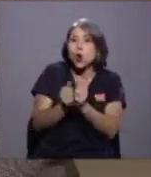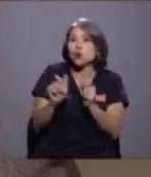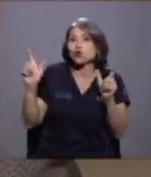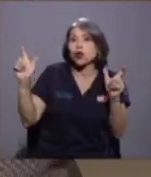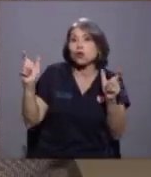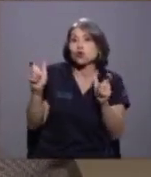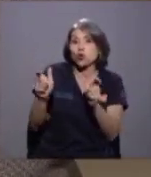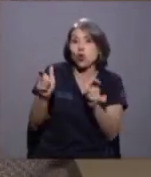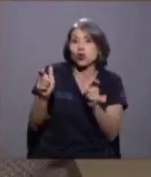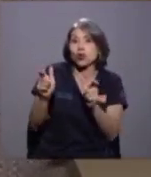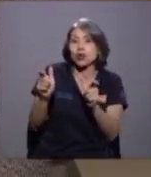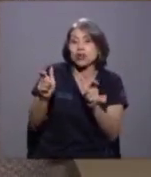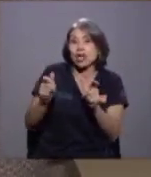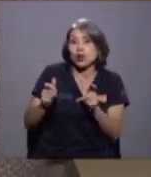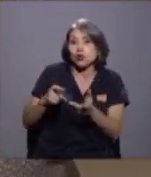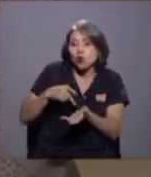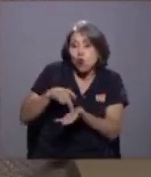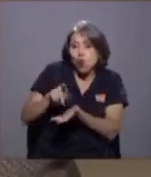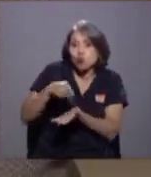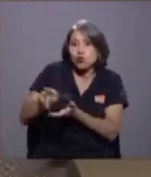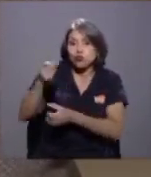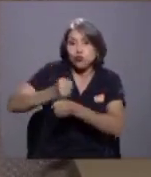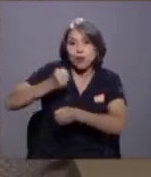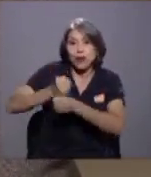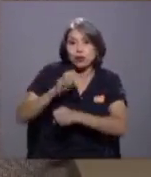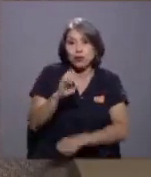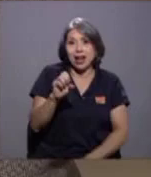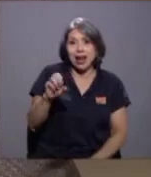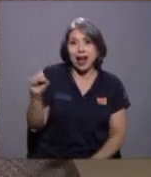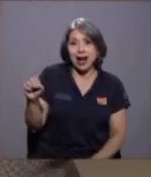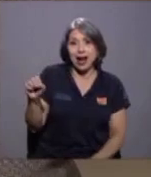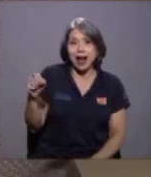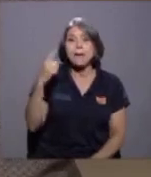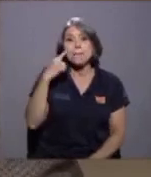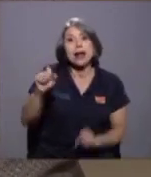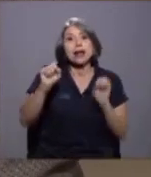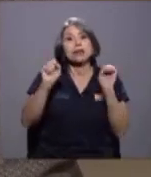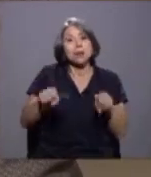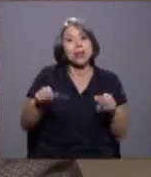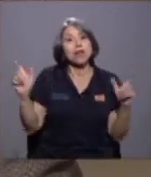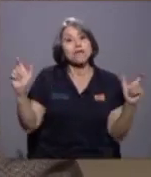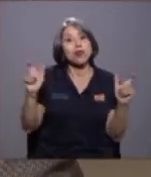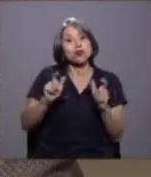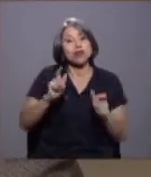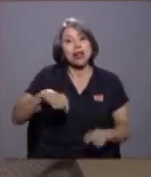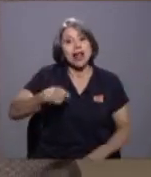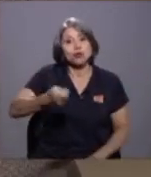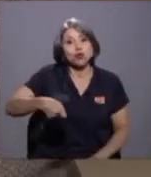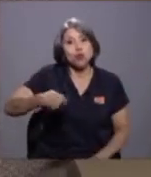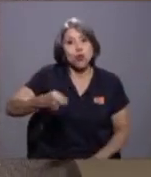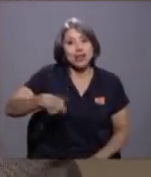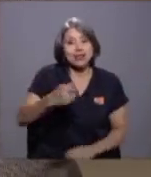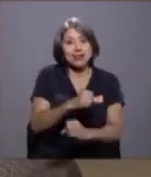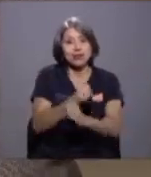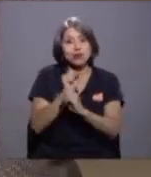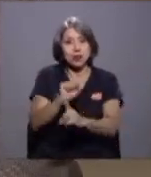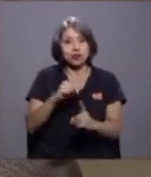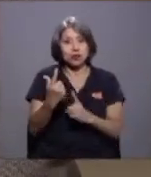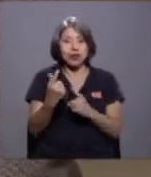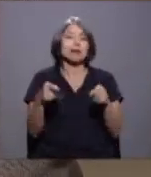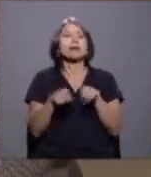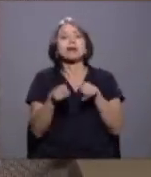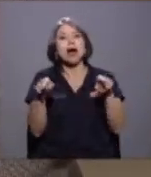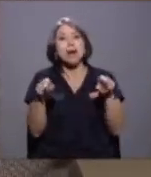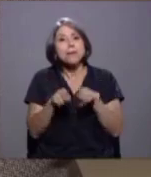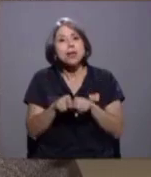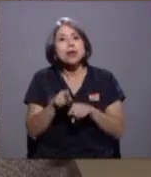costos de operación de la caja, de manera que se permita reducir las cuotas de la seguridad social, también una revisión de la forma